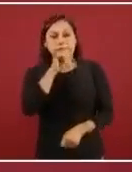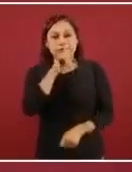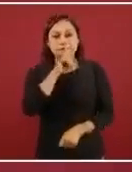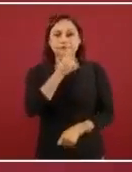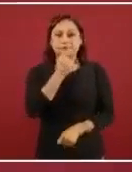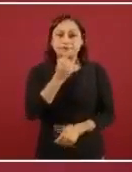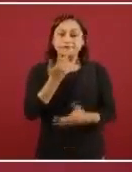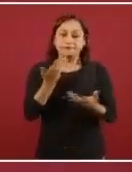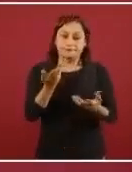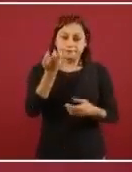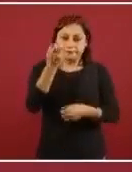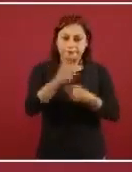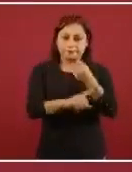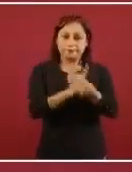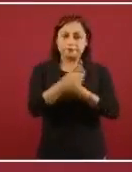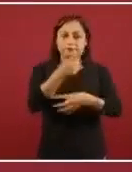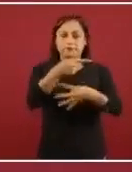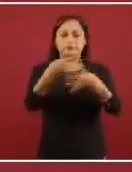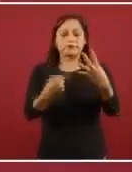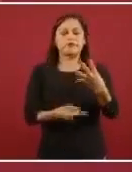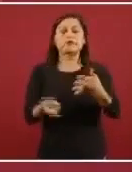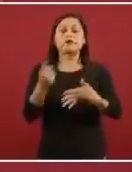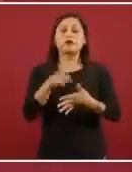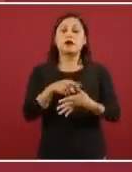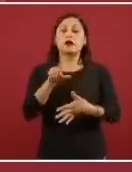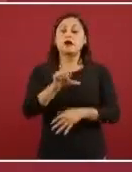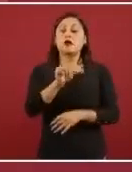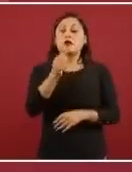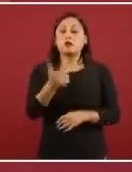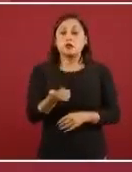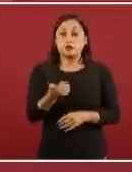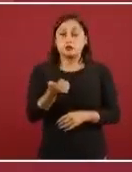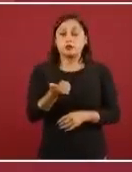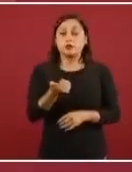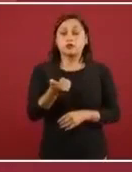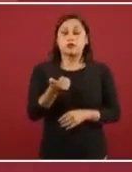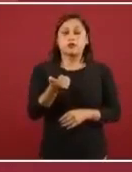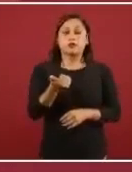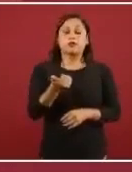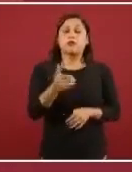ayuda si el gobernador